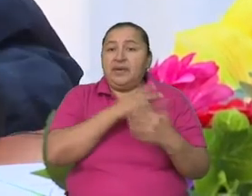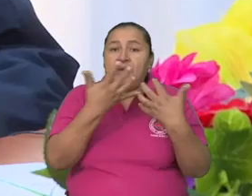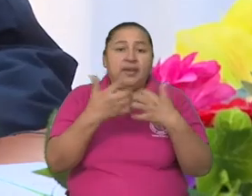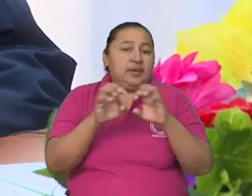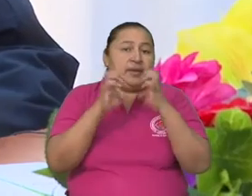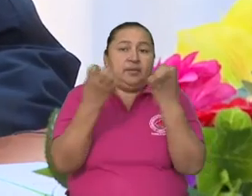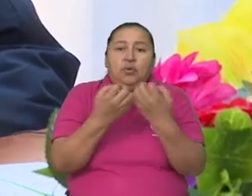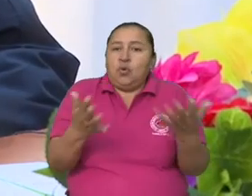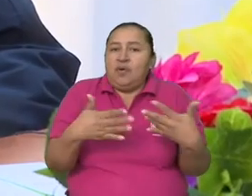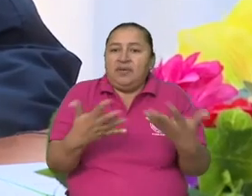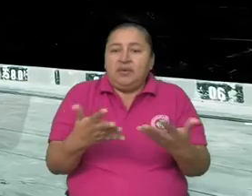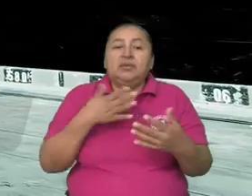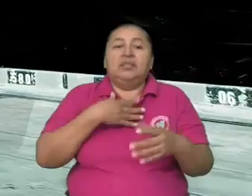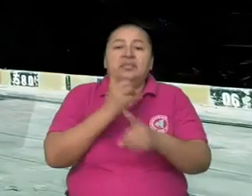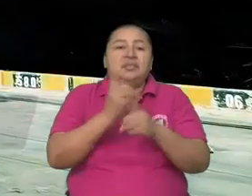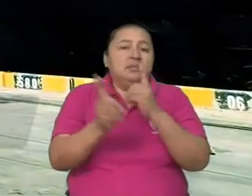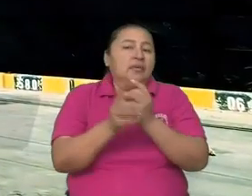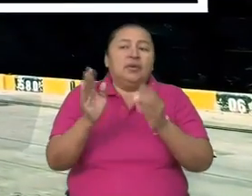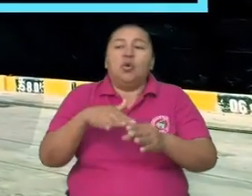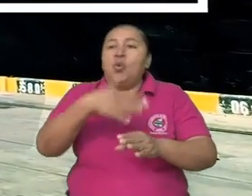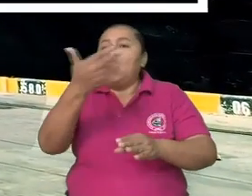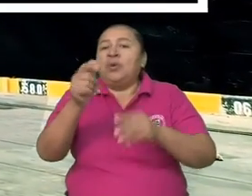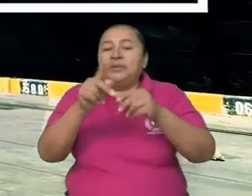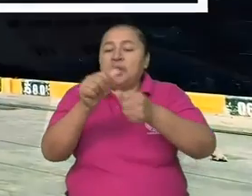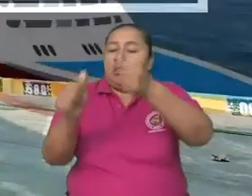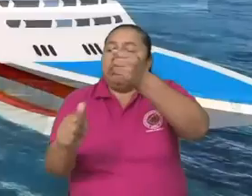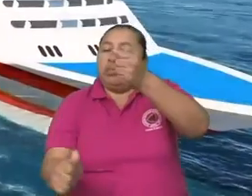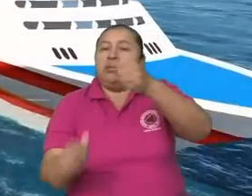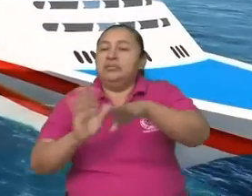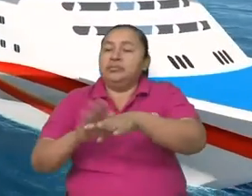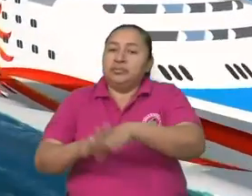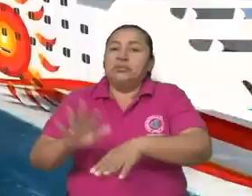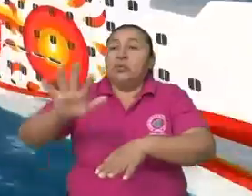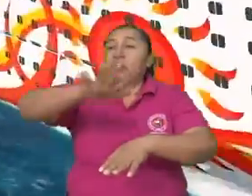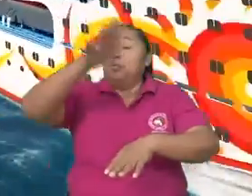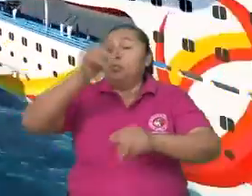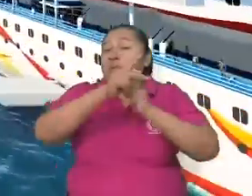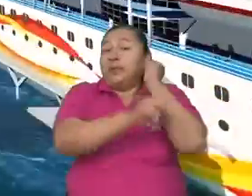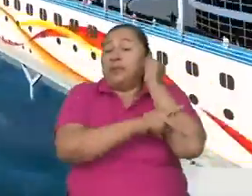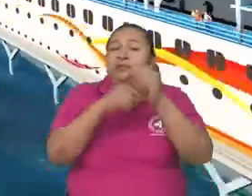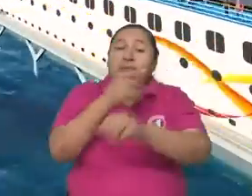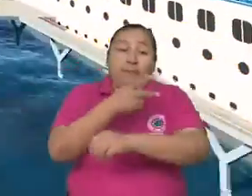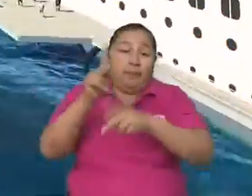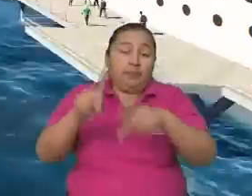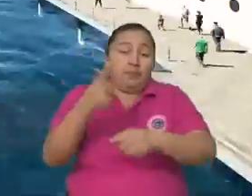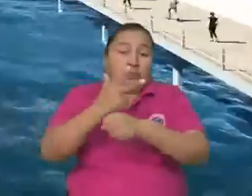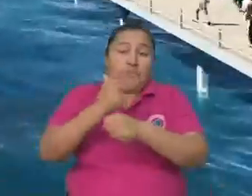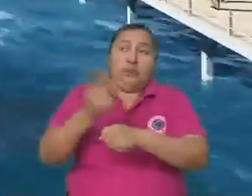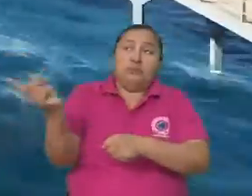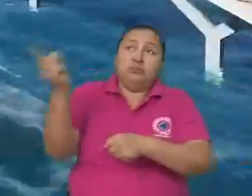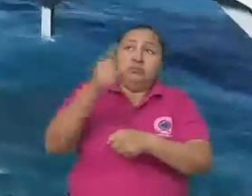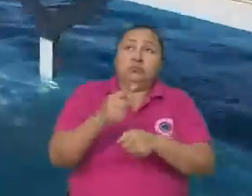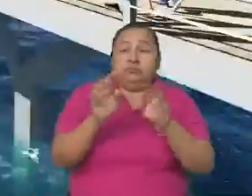que subcontratar en Guatemala equipos portuarios.